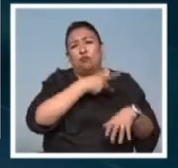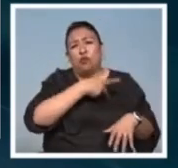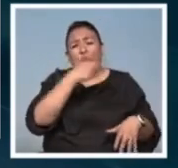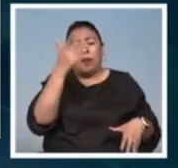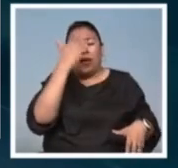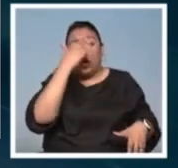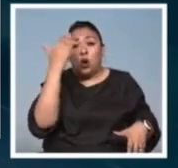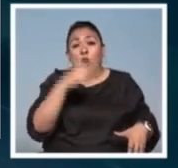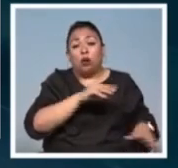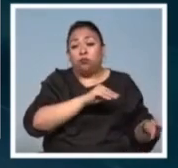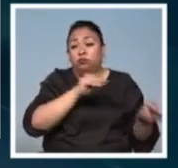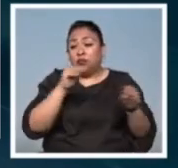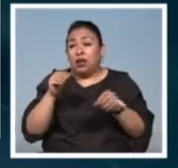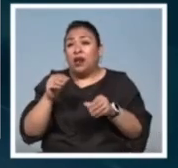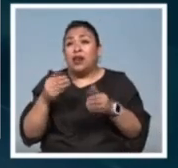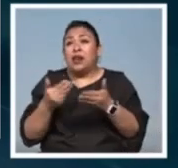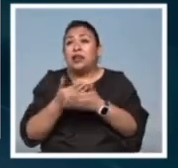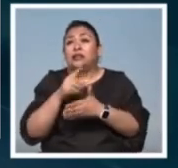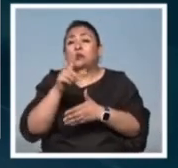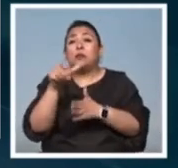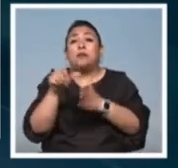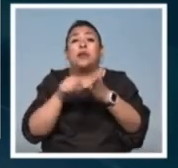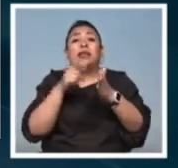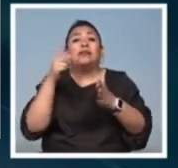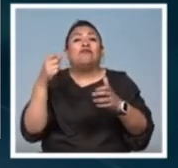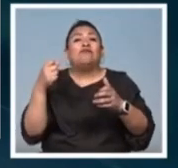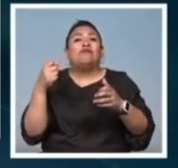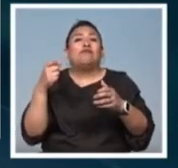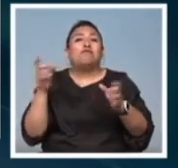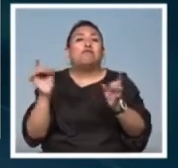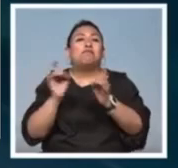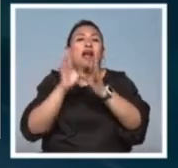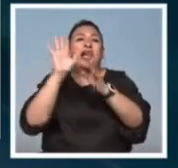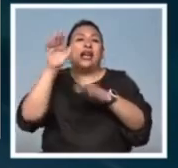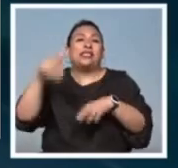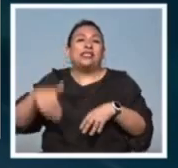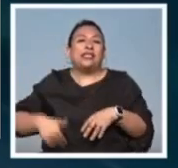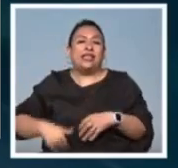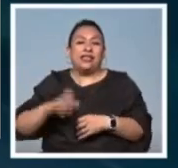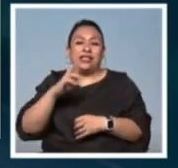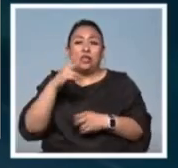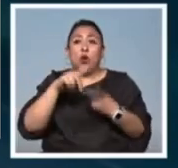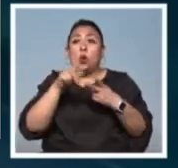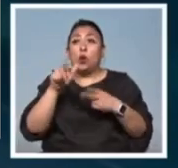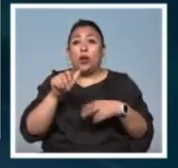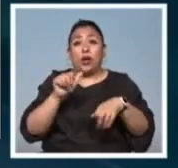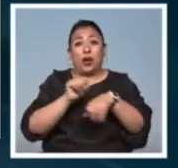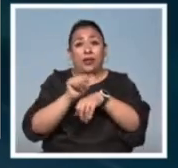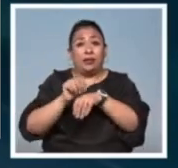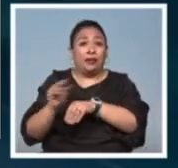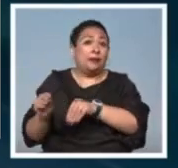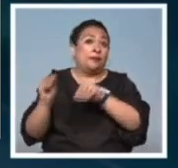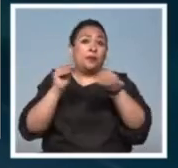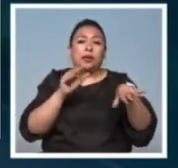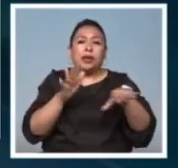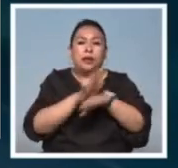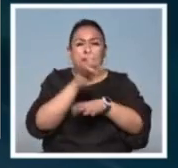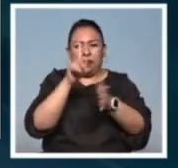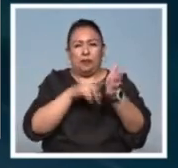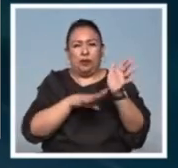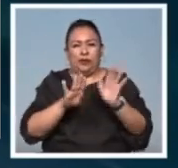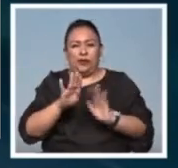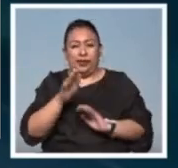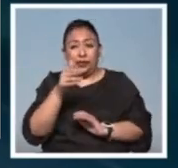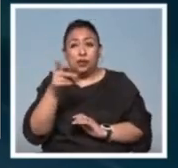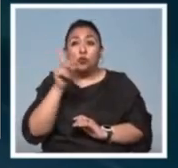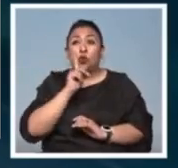pobreza, y en donde nace a pocos meses del accidente nuclear de Chernóbil, y la Argentina, a donde emigró en 1996.